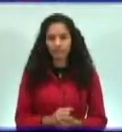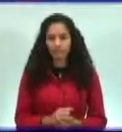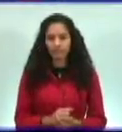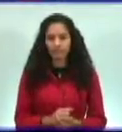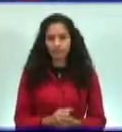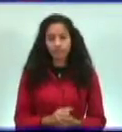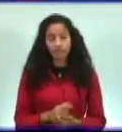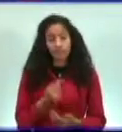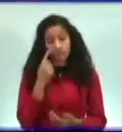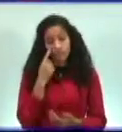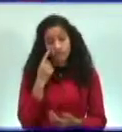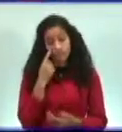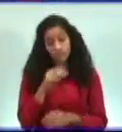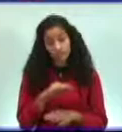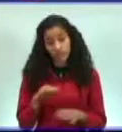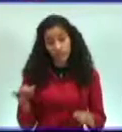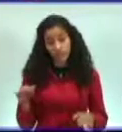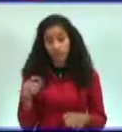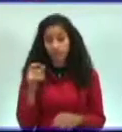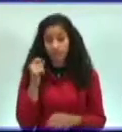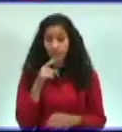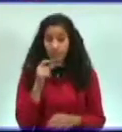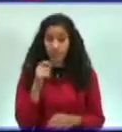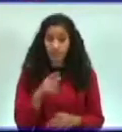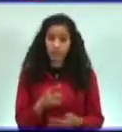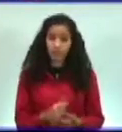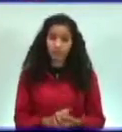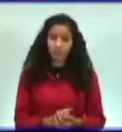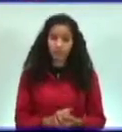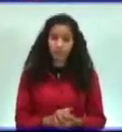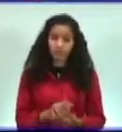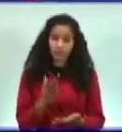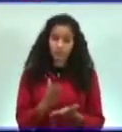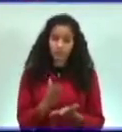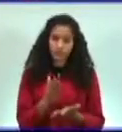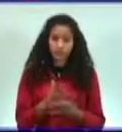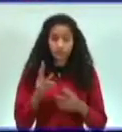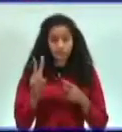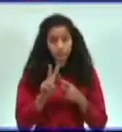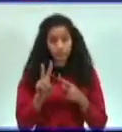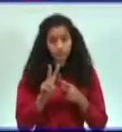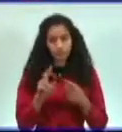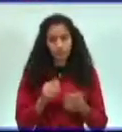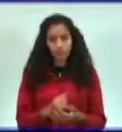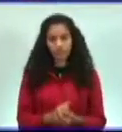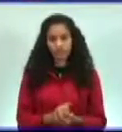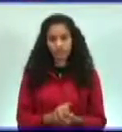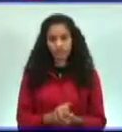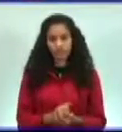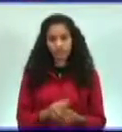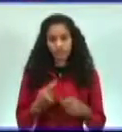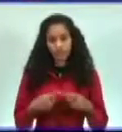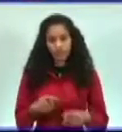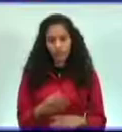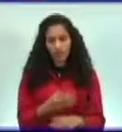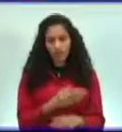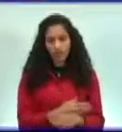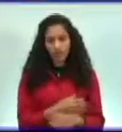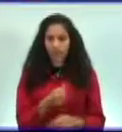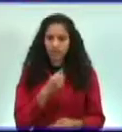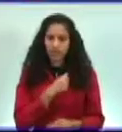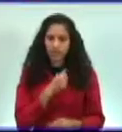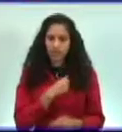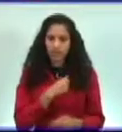Pues ya estamos llegando al final de nuestra emisión televisiva, pero antes